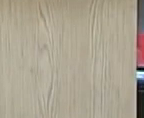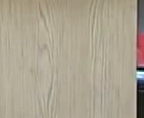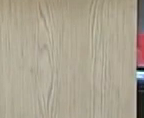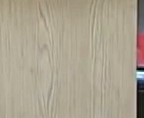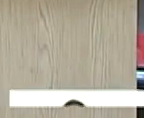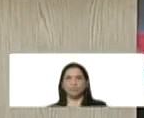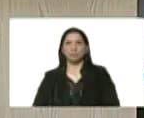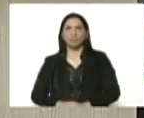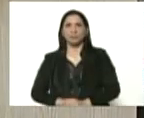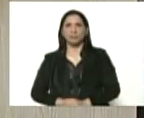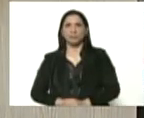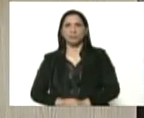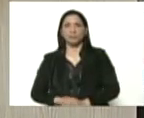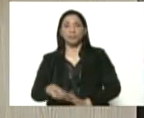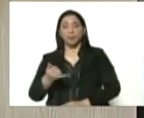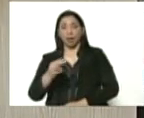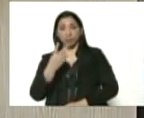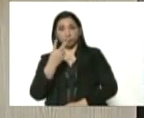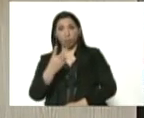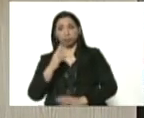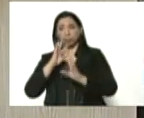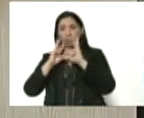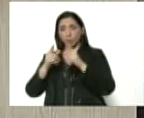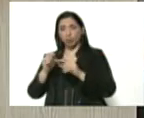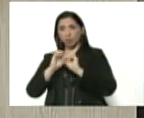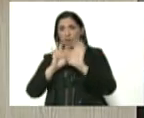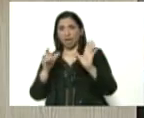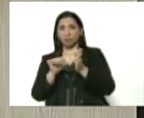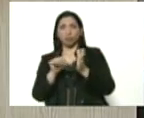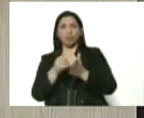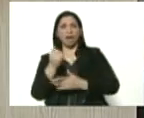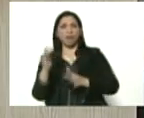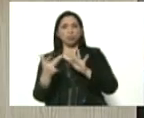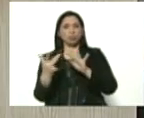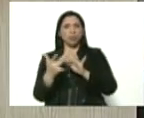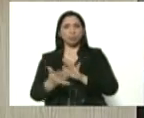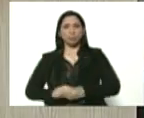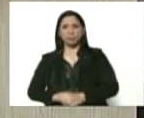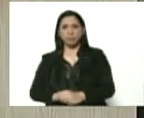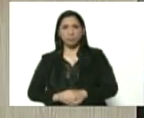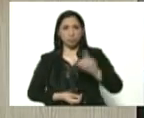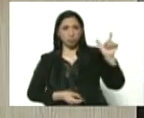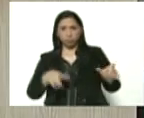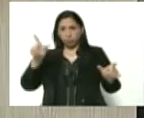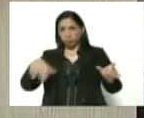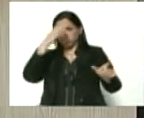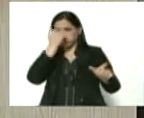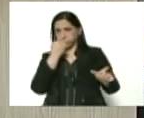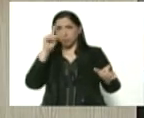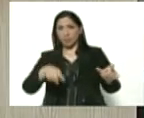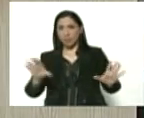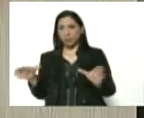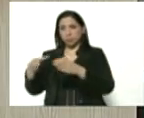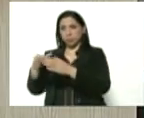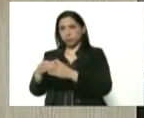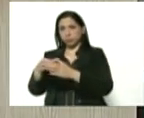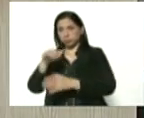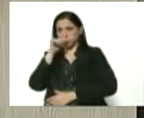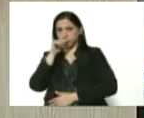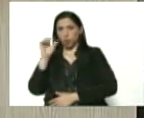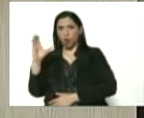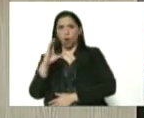Aquí hay dos testimonios muy claros donde se establece la relación entre estos terroristas y el narcotráfico